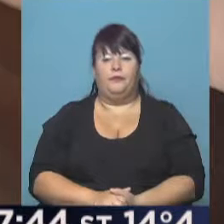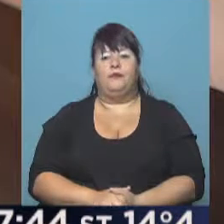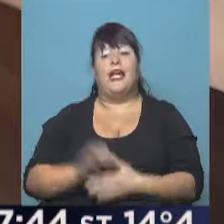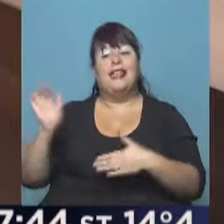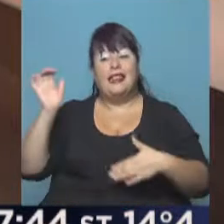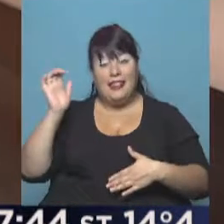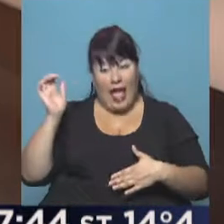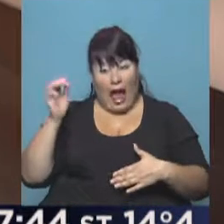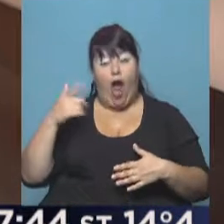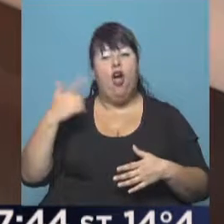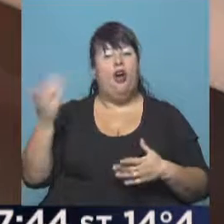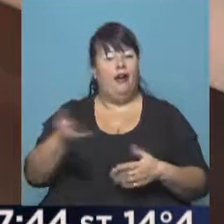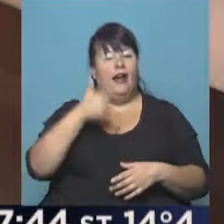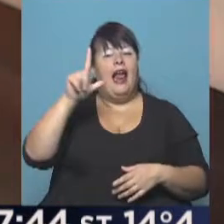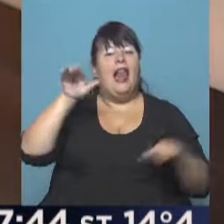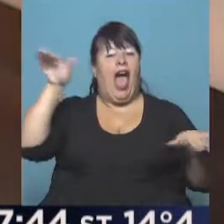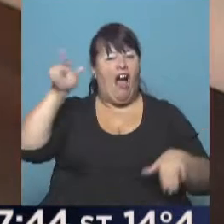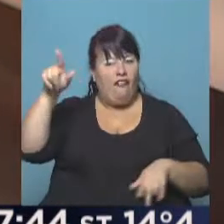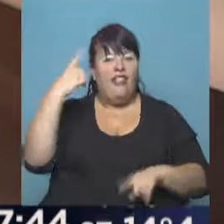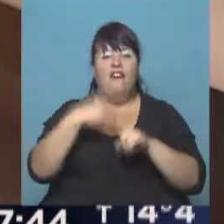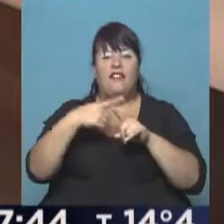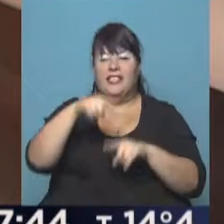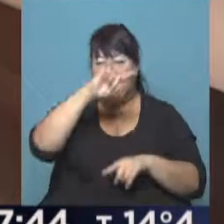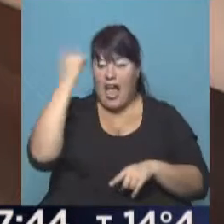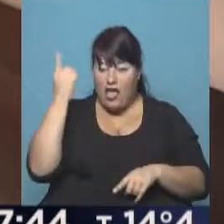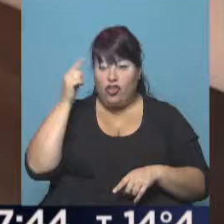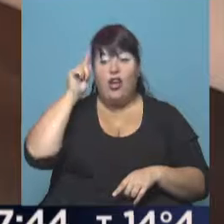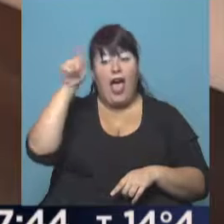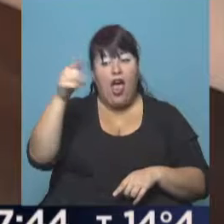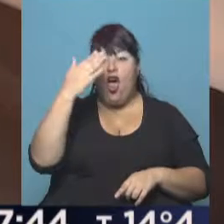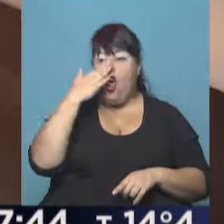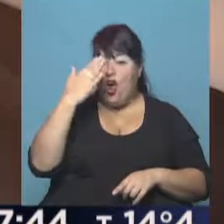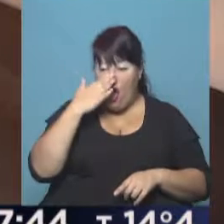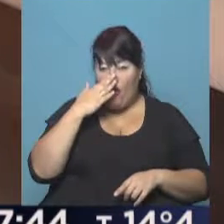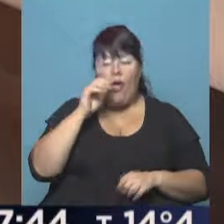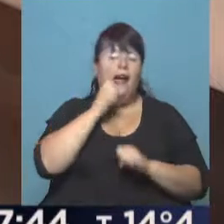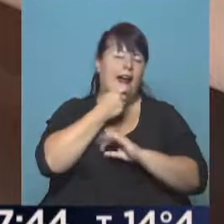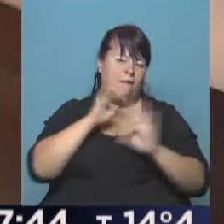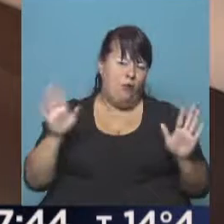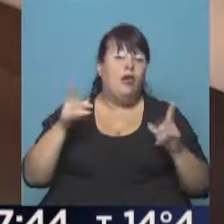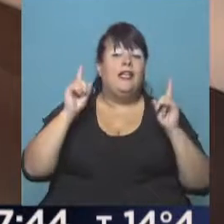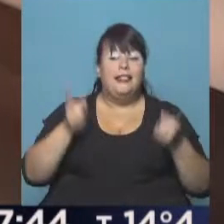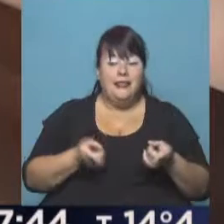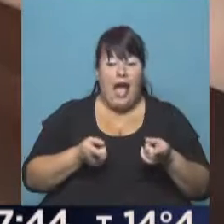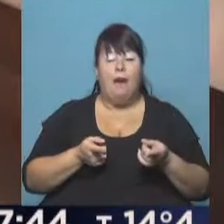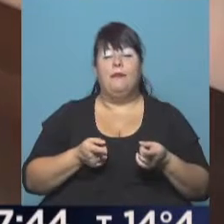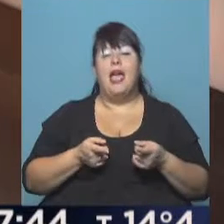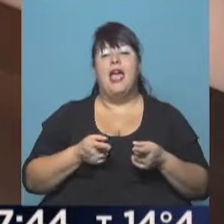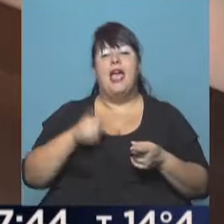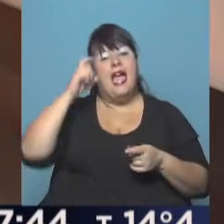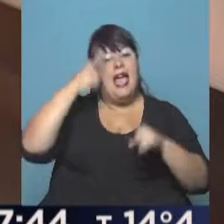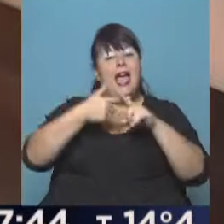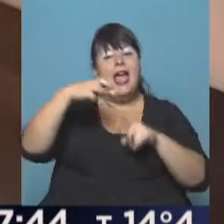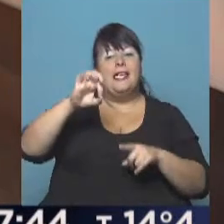El tango Copa La Falda, Festival Nacional allí en Córdoba. Una maravilla porque además estará Expo